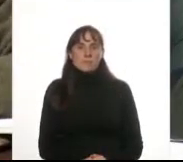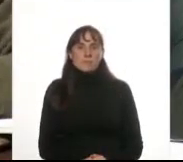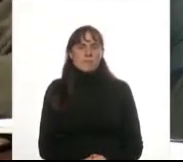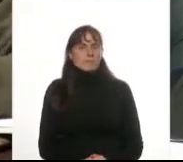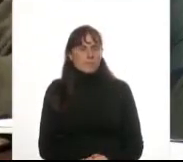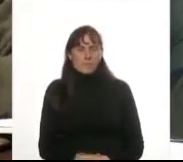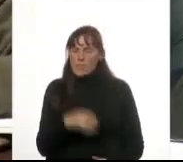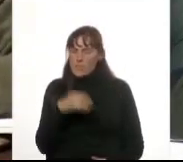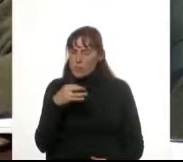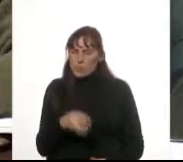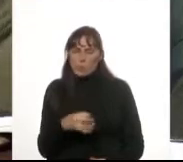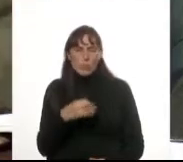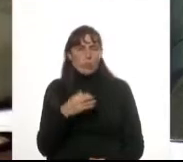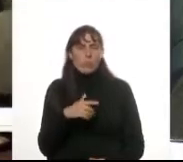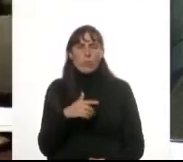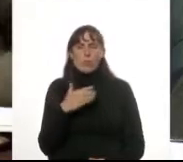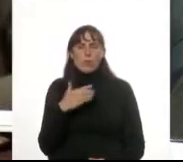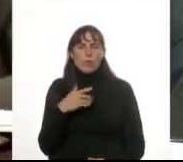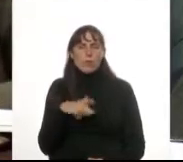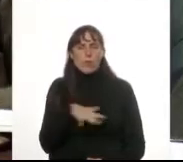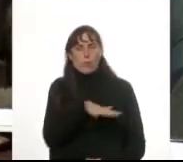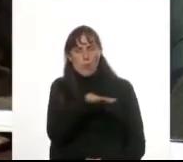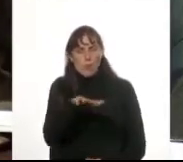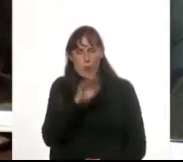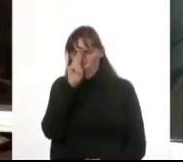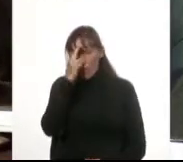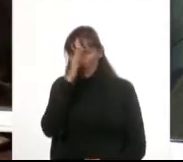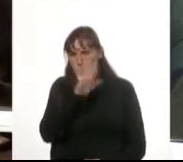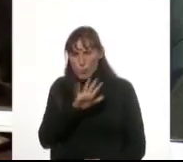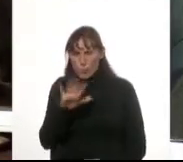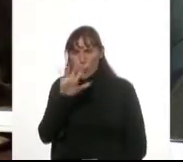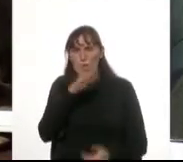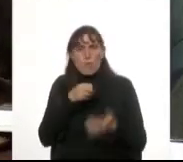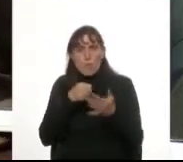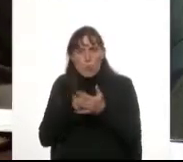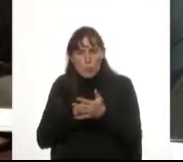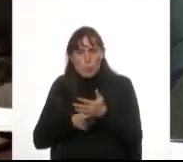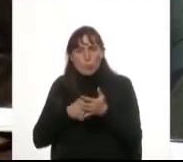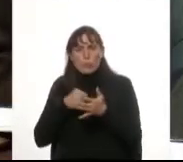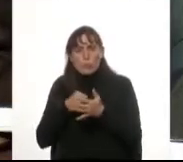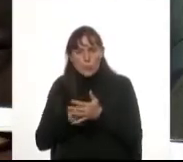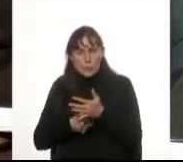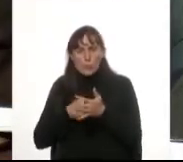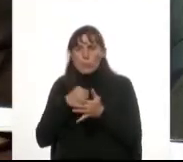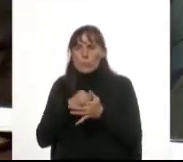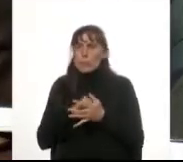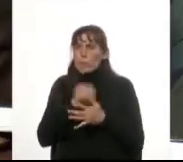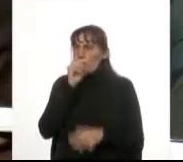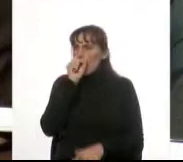No cabe duda que el pueblo uruguayo luchó como pudo y resistió